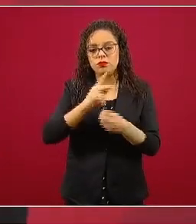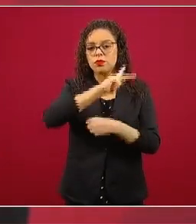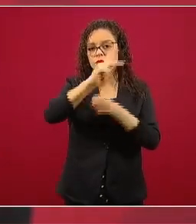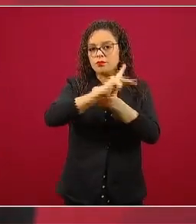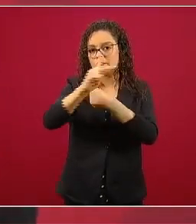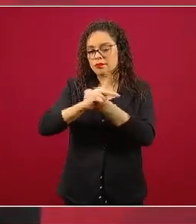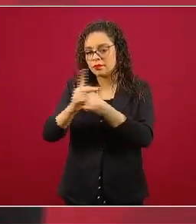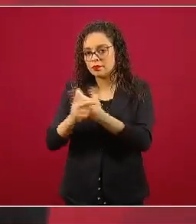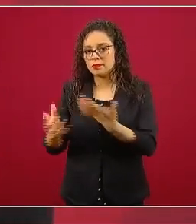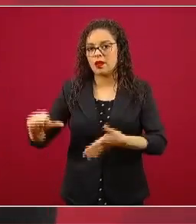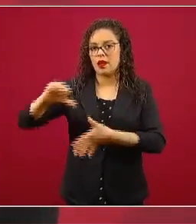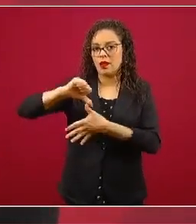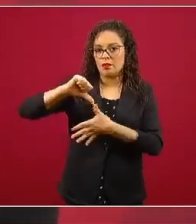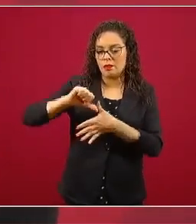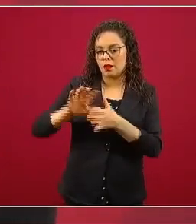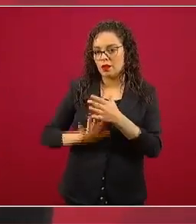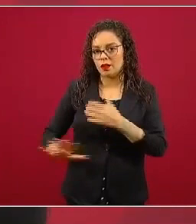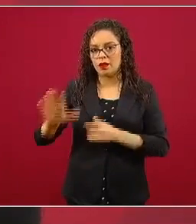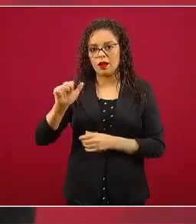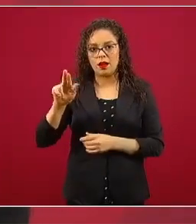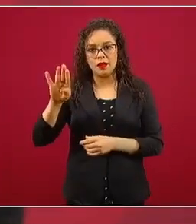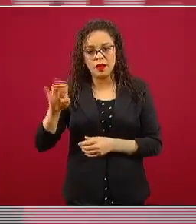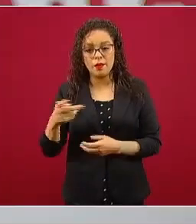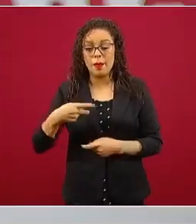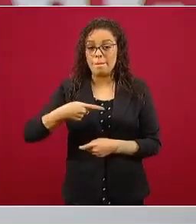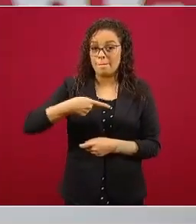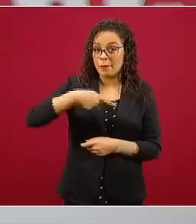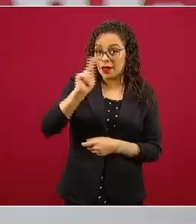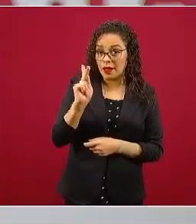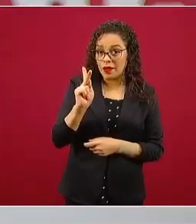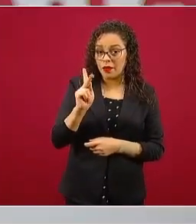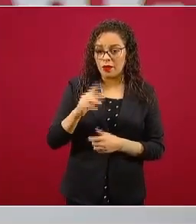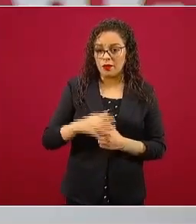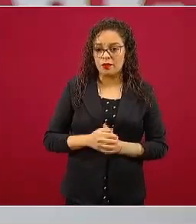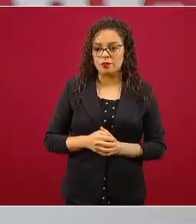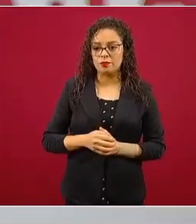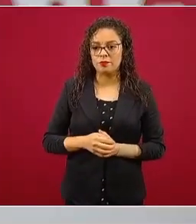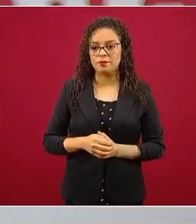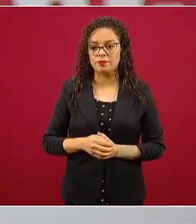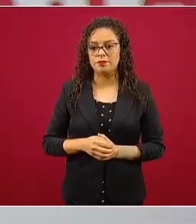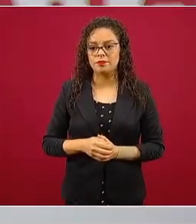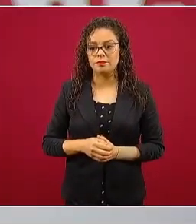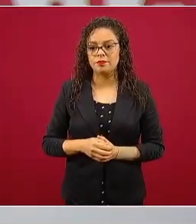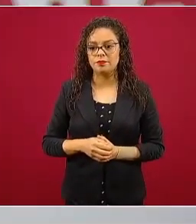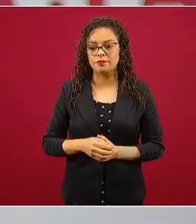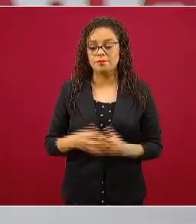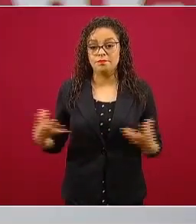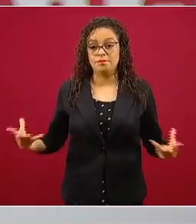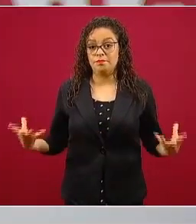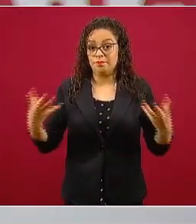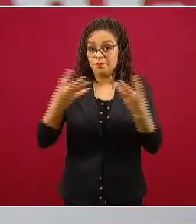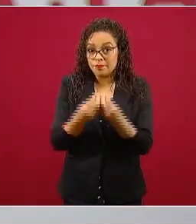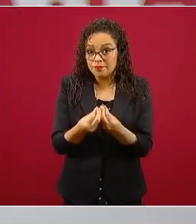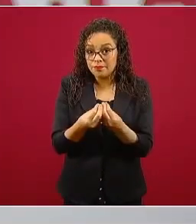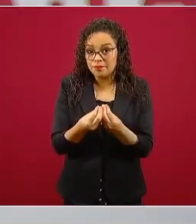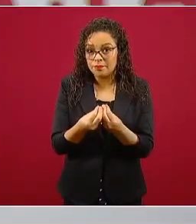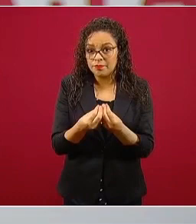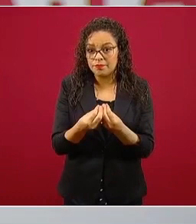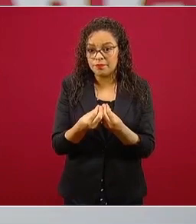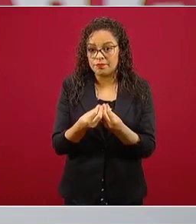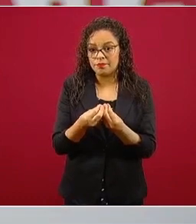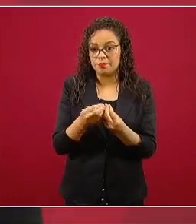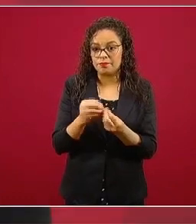el Caribe, pero su expresión en acciones conjuntas en las Naciones